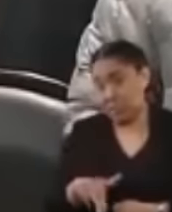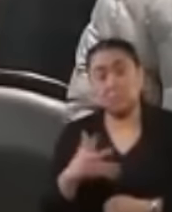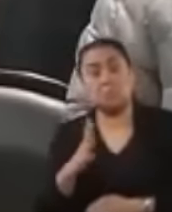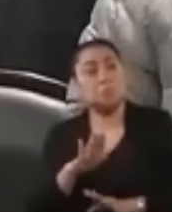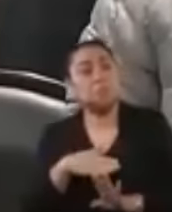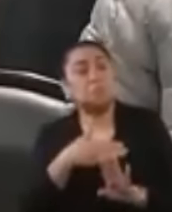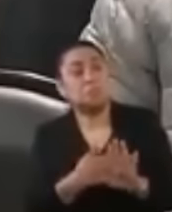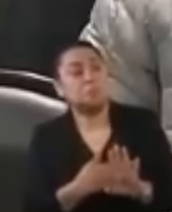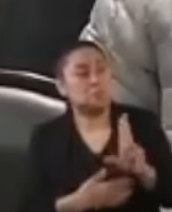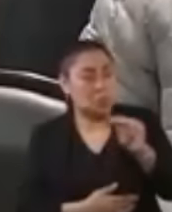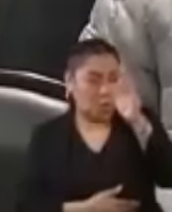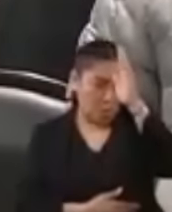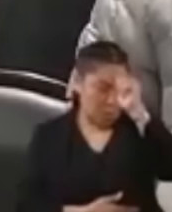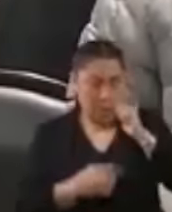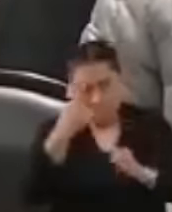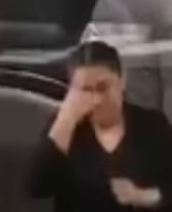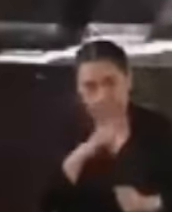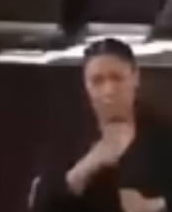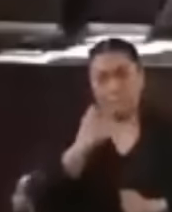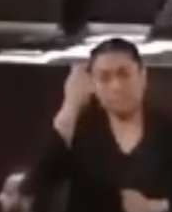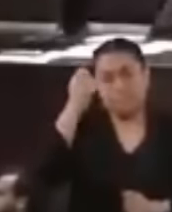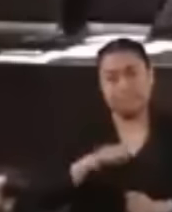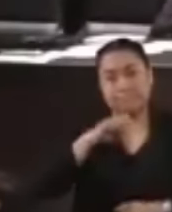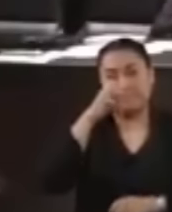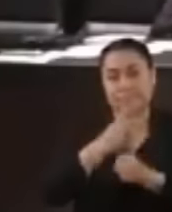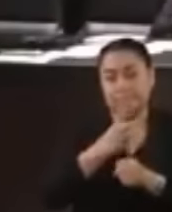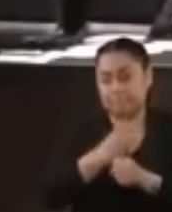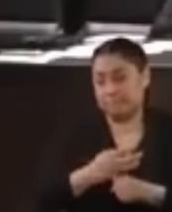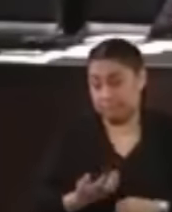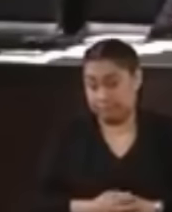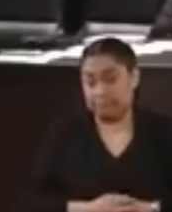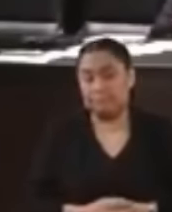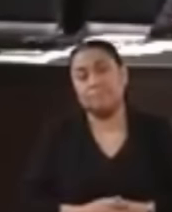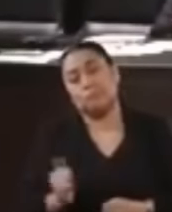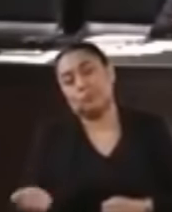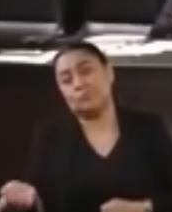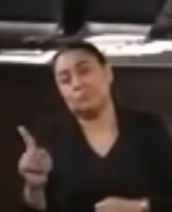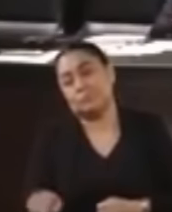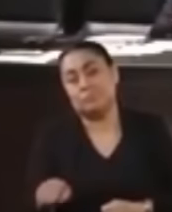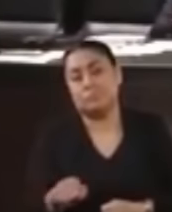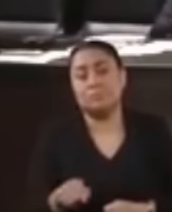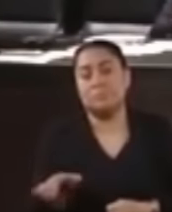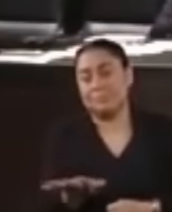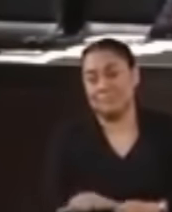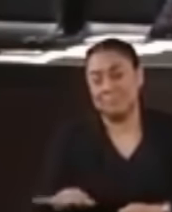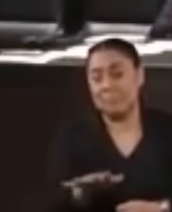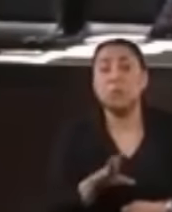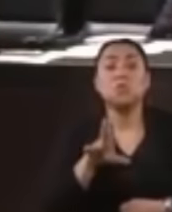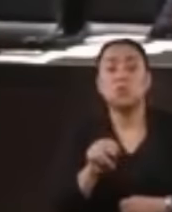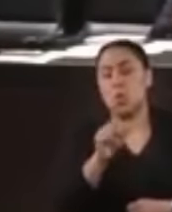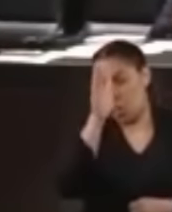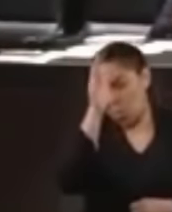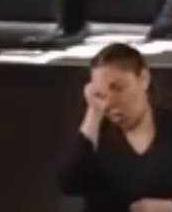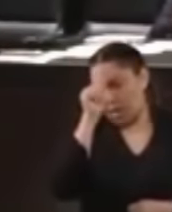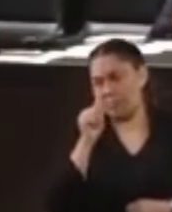las pensiones a los adultos mayores. Porque acá esta oposición está en contra de